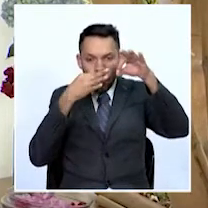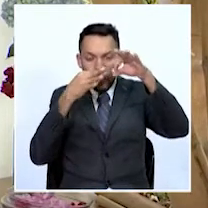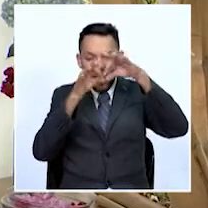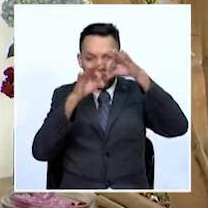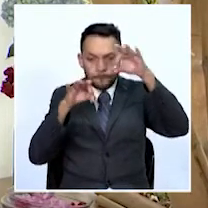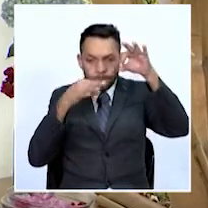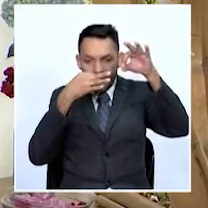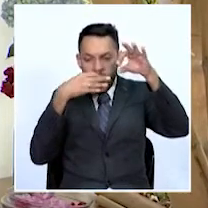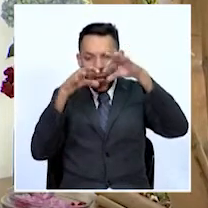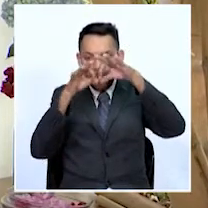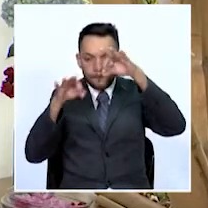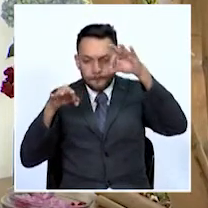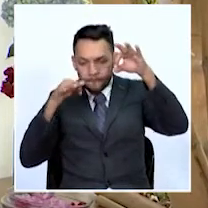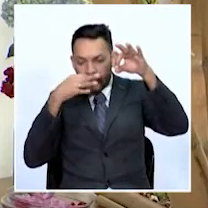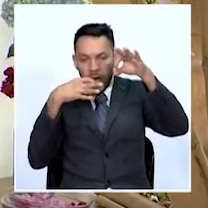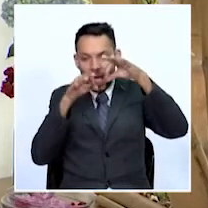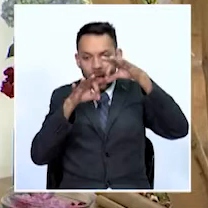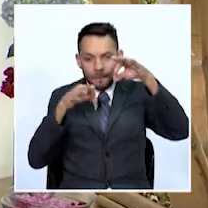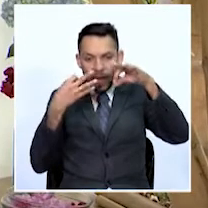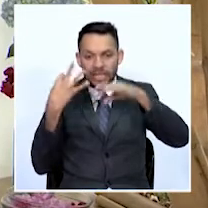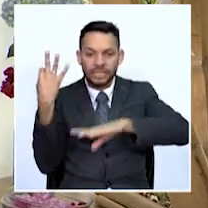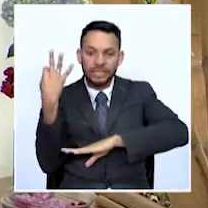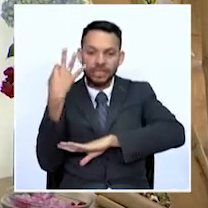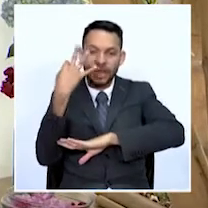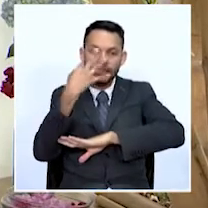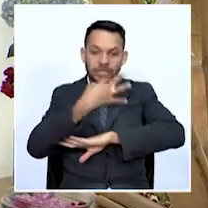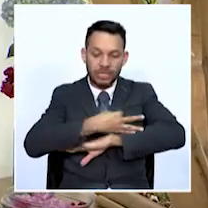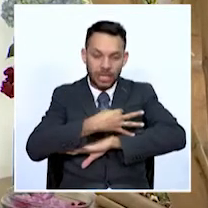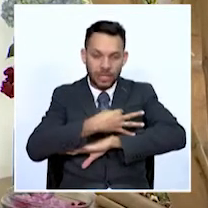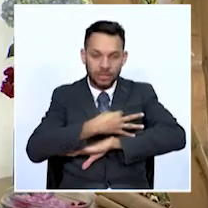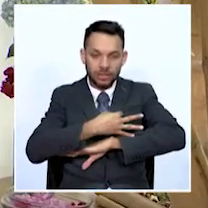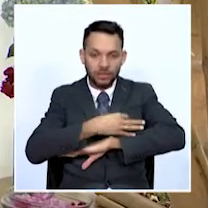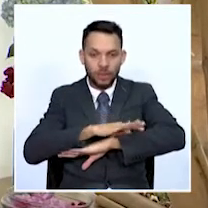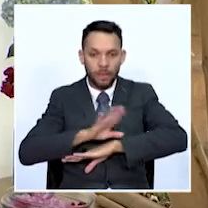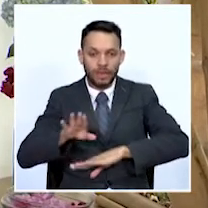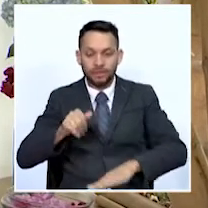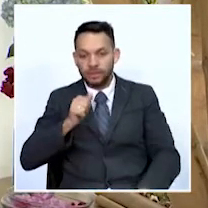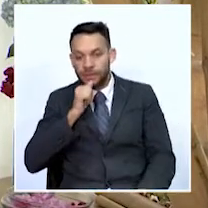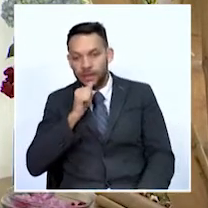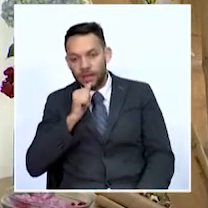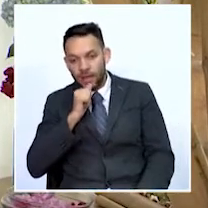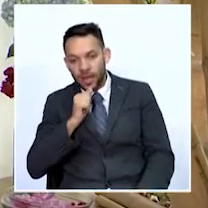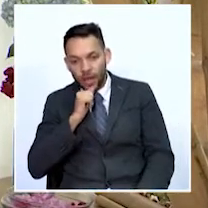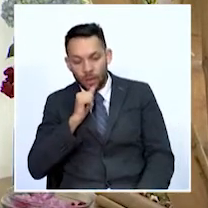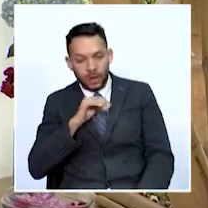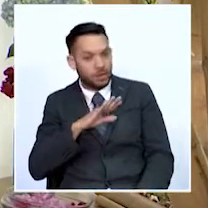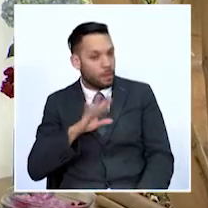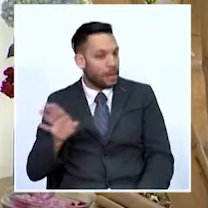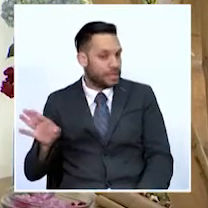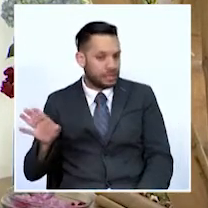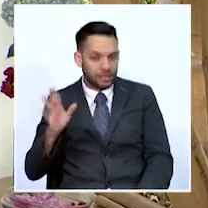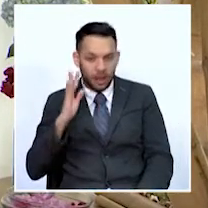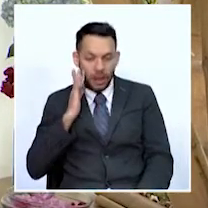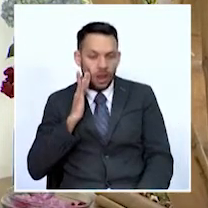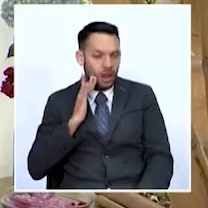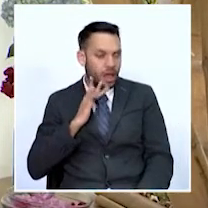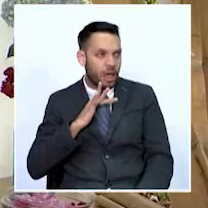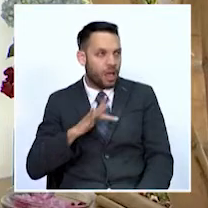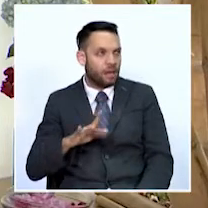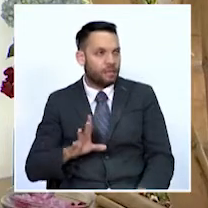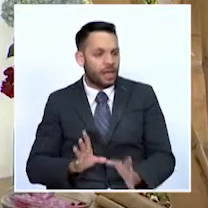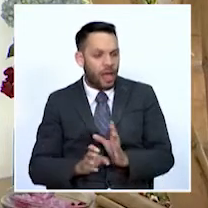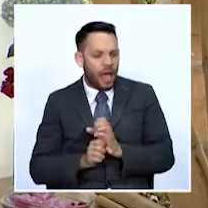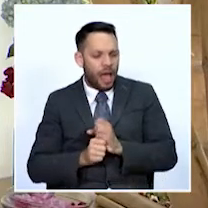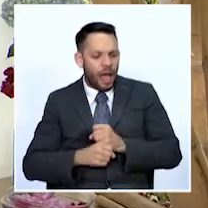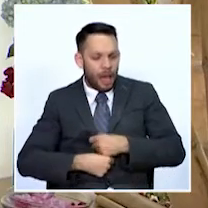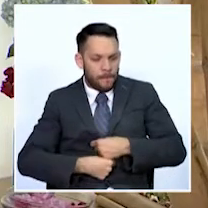Isabela inicialmente 3 días, y agua, y aromáticas, no más. Terrible, se va a morir de